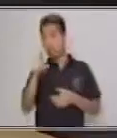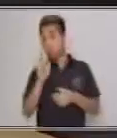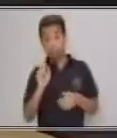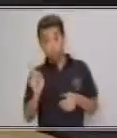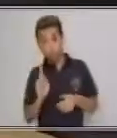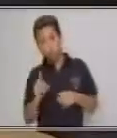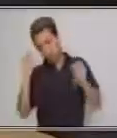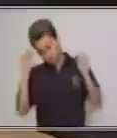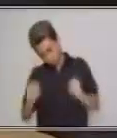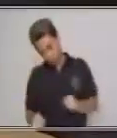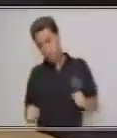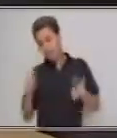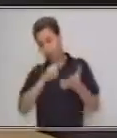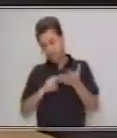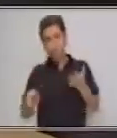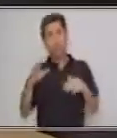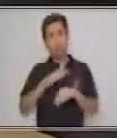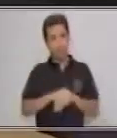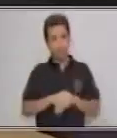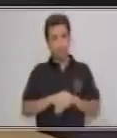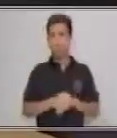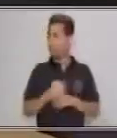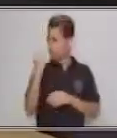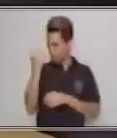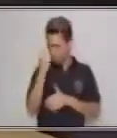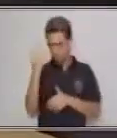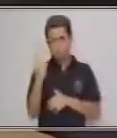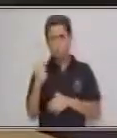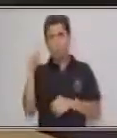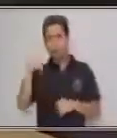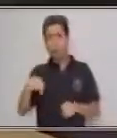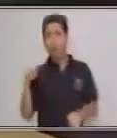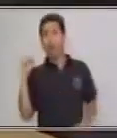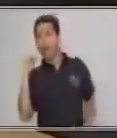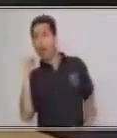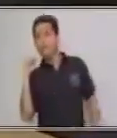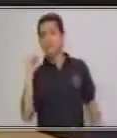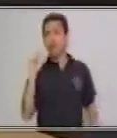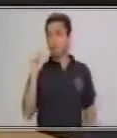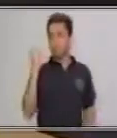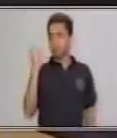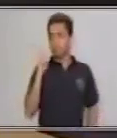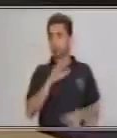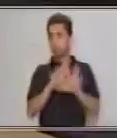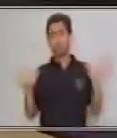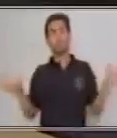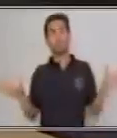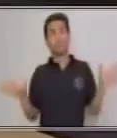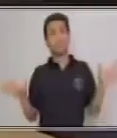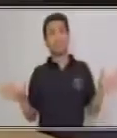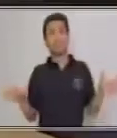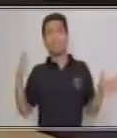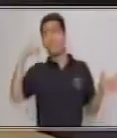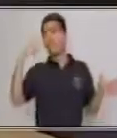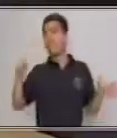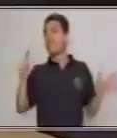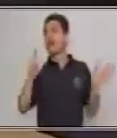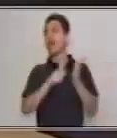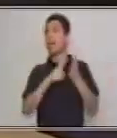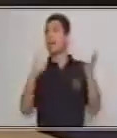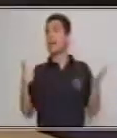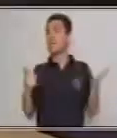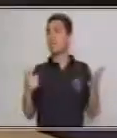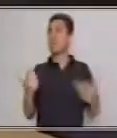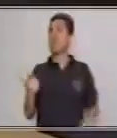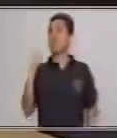muy importante la lectura y recuerden que ahorita en abril acaba de pasar lo que es el Día del Libro, que fue el 23 de